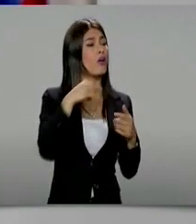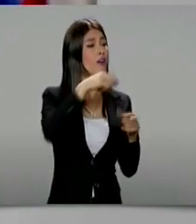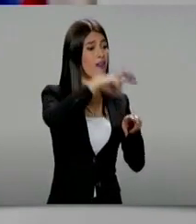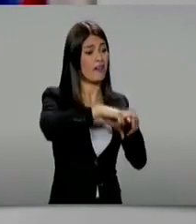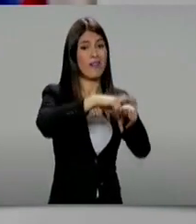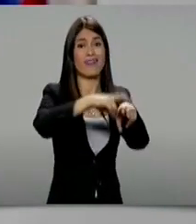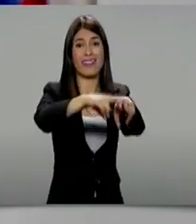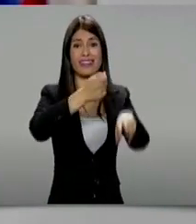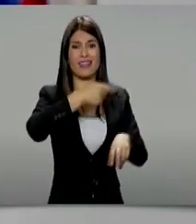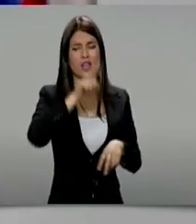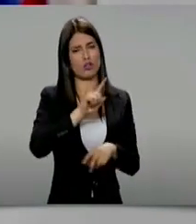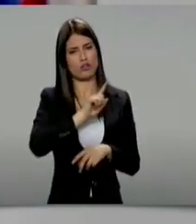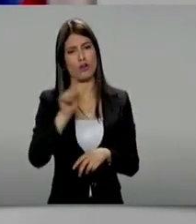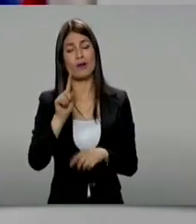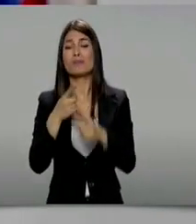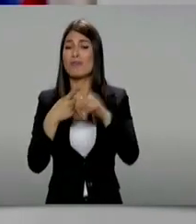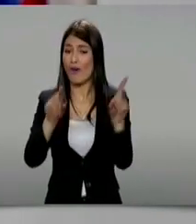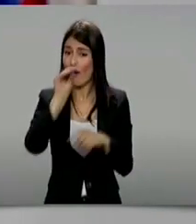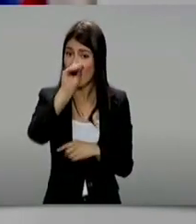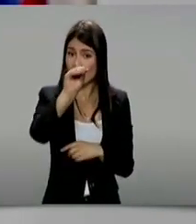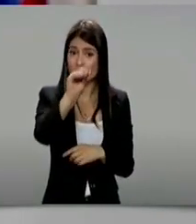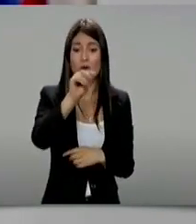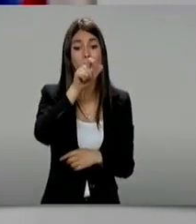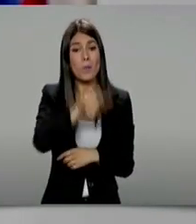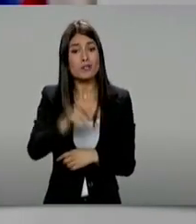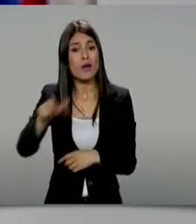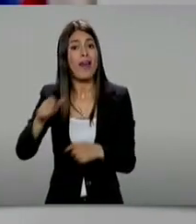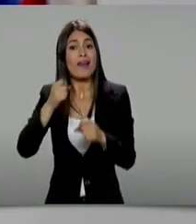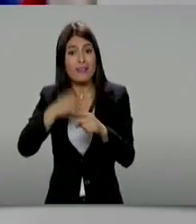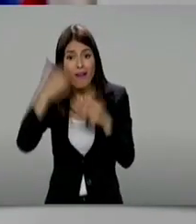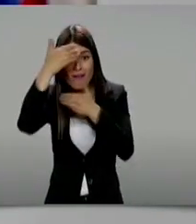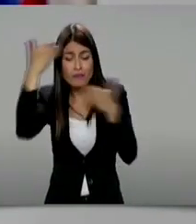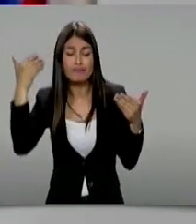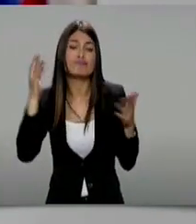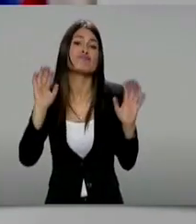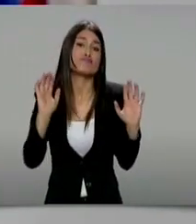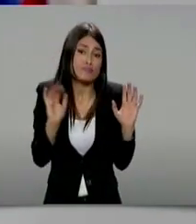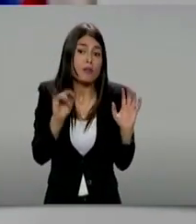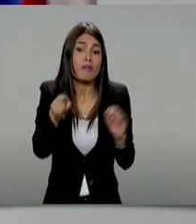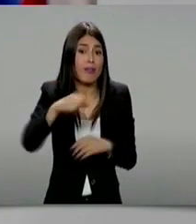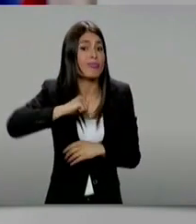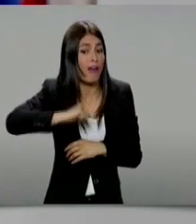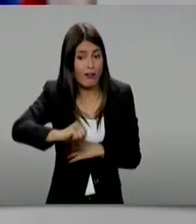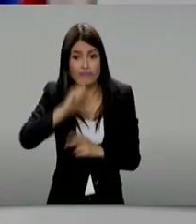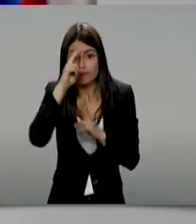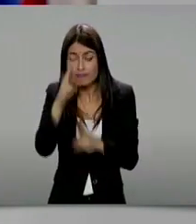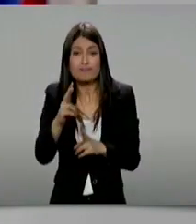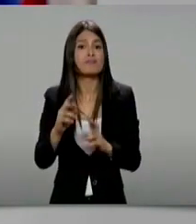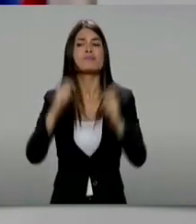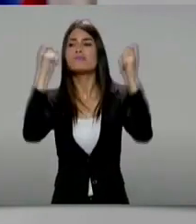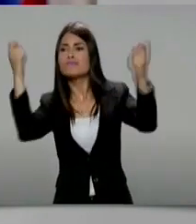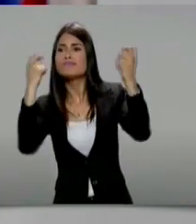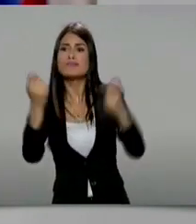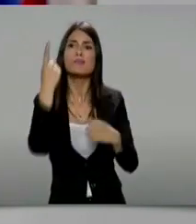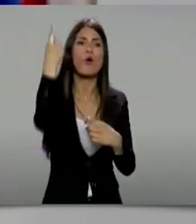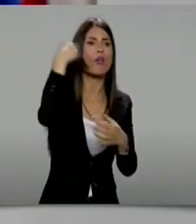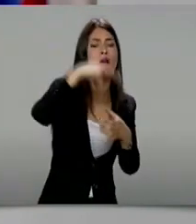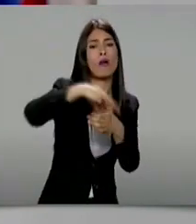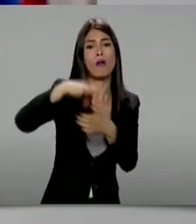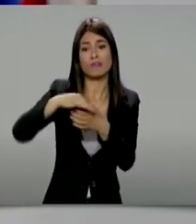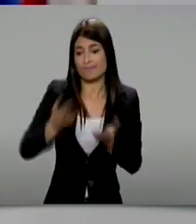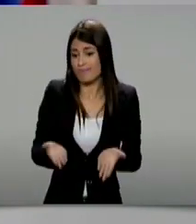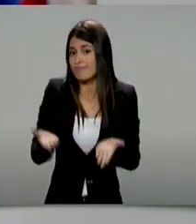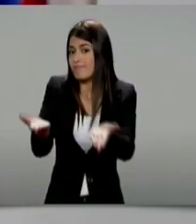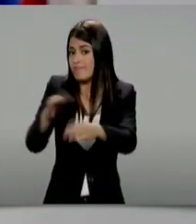ser elegidos colombianos el acuerdo que se firmó 26 de septiembre en Cartagena